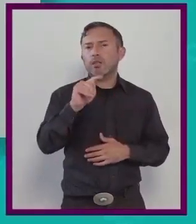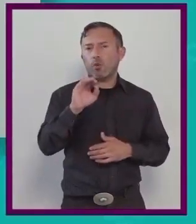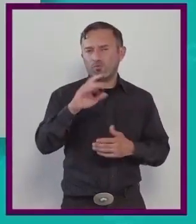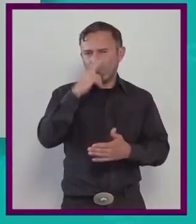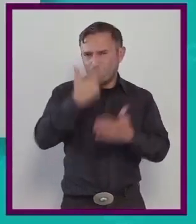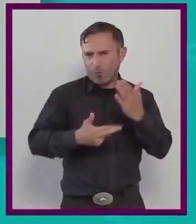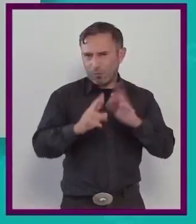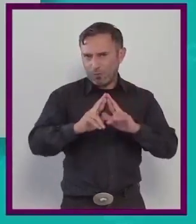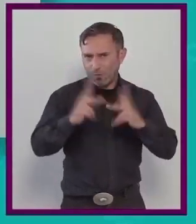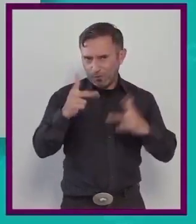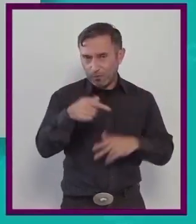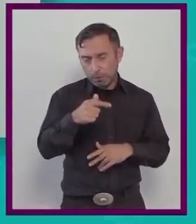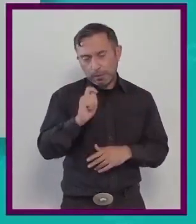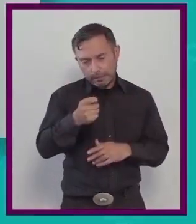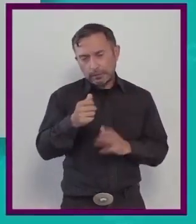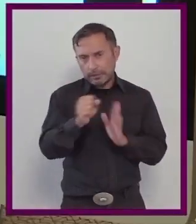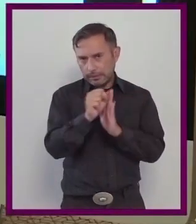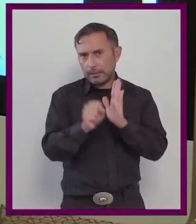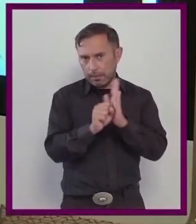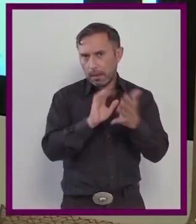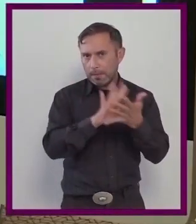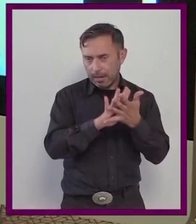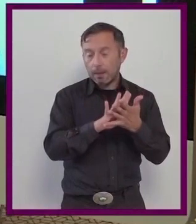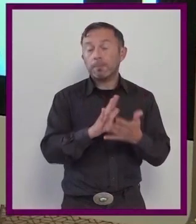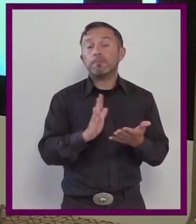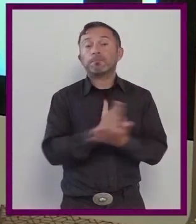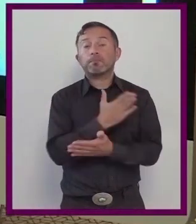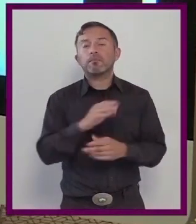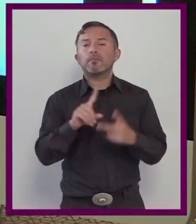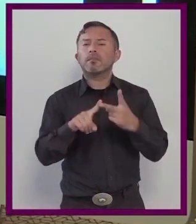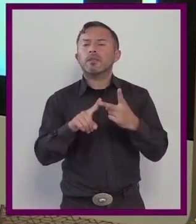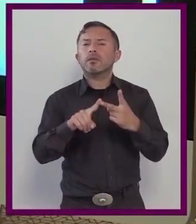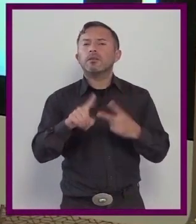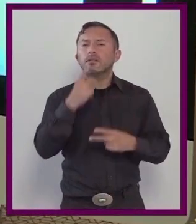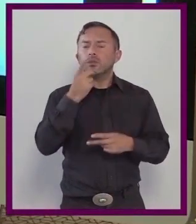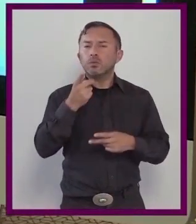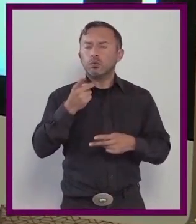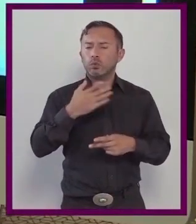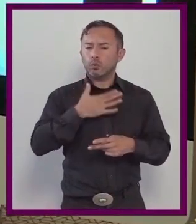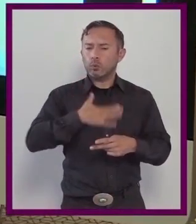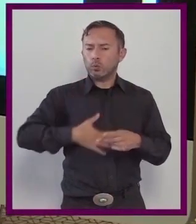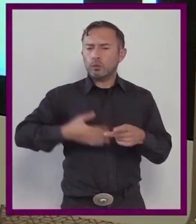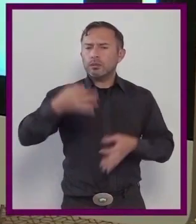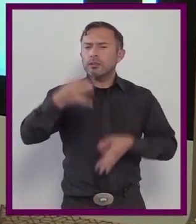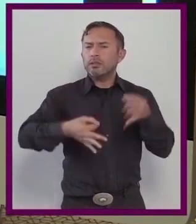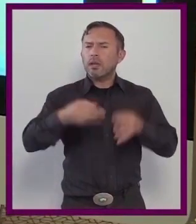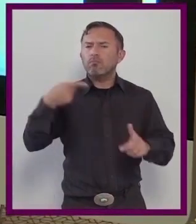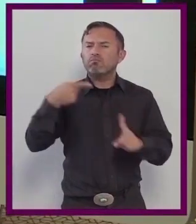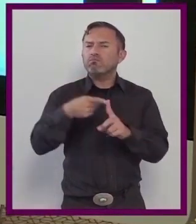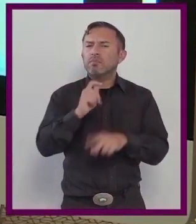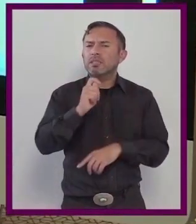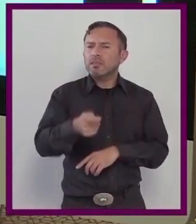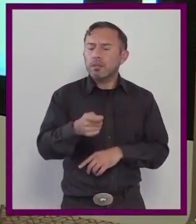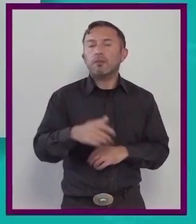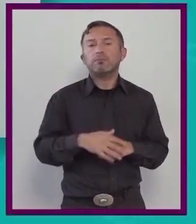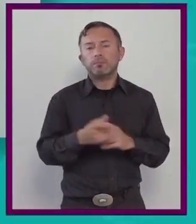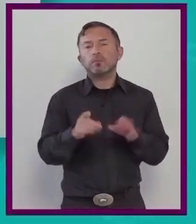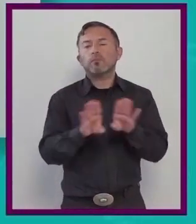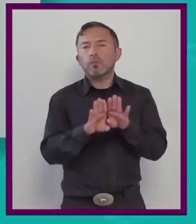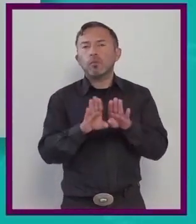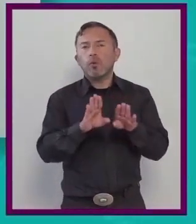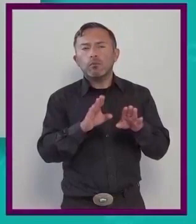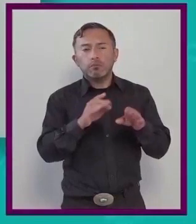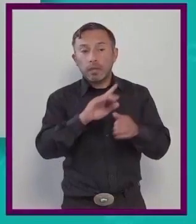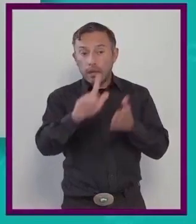estamos refiriendo como el sistema penal. Respecto a tu otra pregunta de qué se define o cómo se debe entender la procuración de justicia,